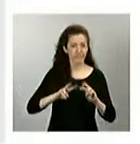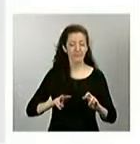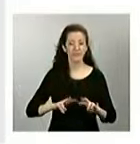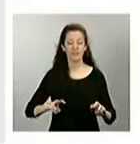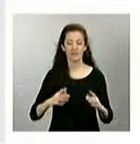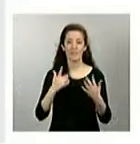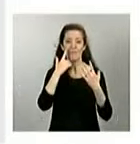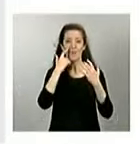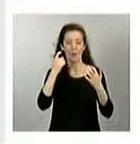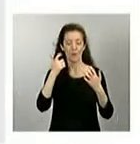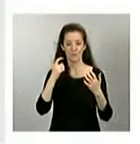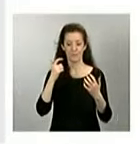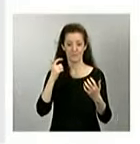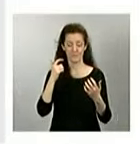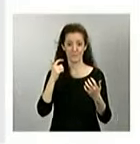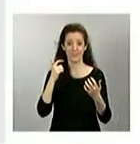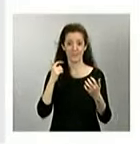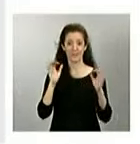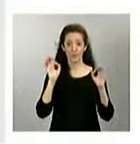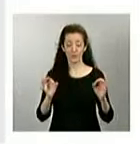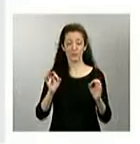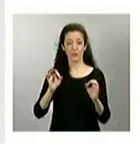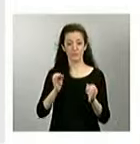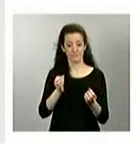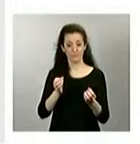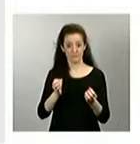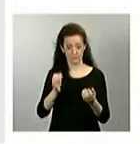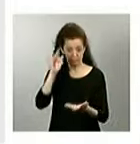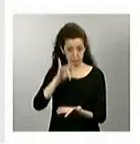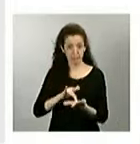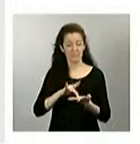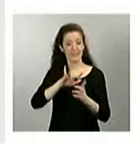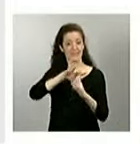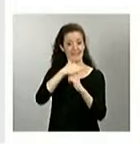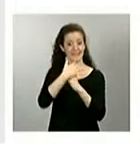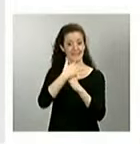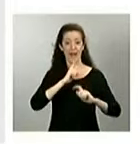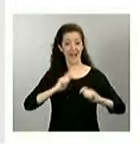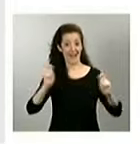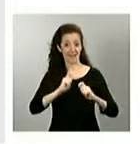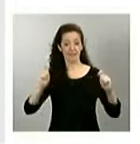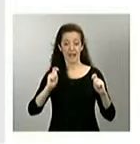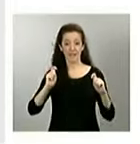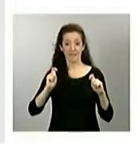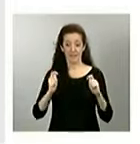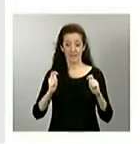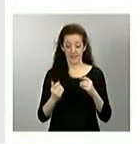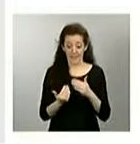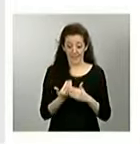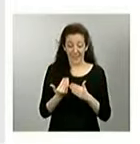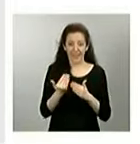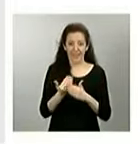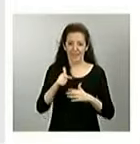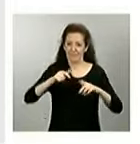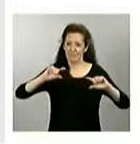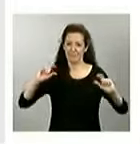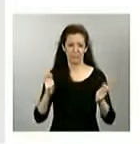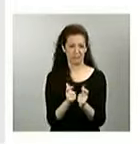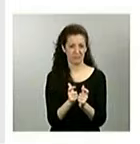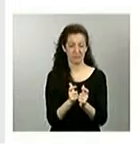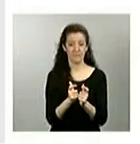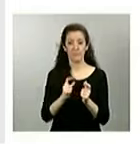primeros días después del estado de alarma y después yo diría hay una ralentización de la destrucción que es